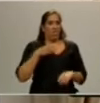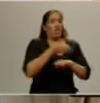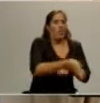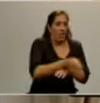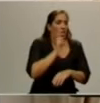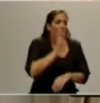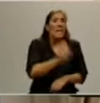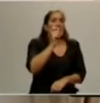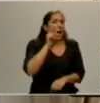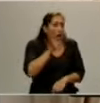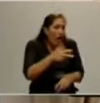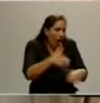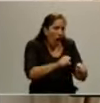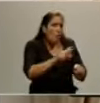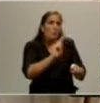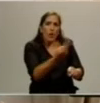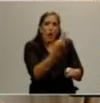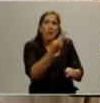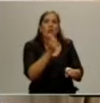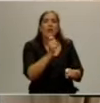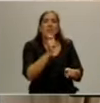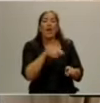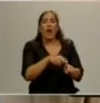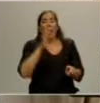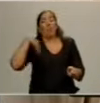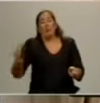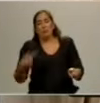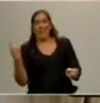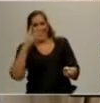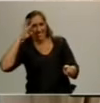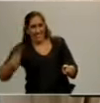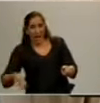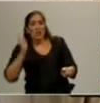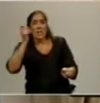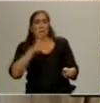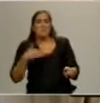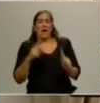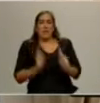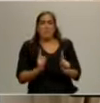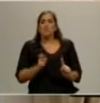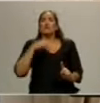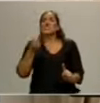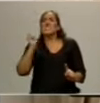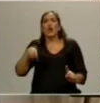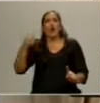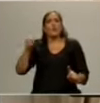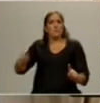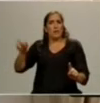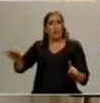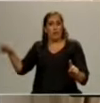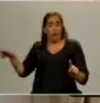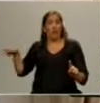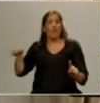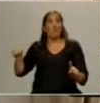y la que lo encuentra muerto y lo ve por primera vez, después pudimos enterarnos, es su propia madre y no sé qué otras personas antes que